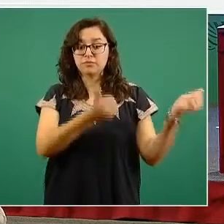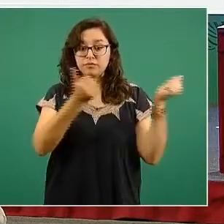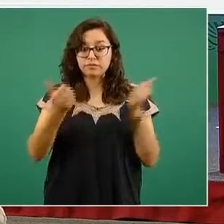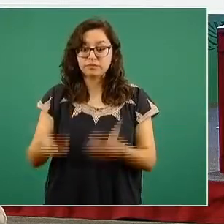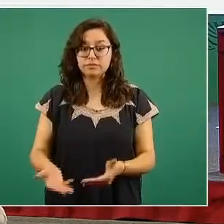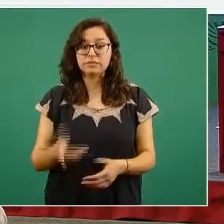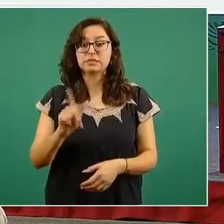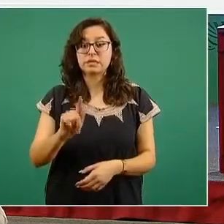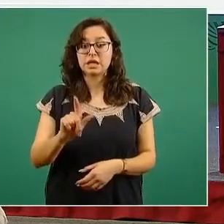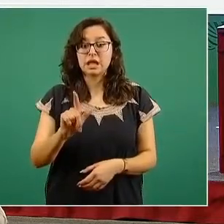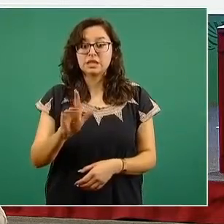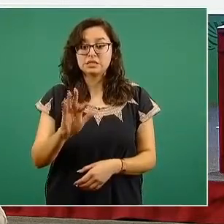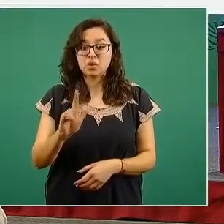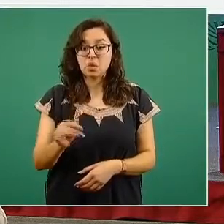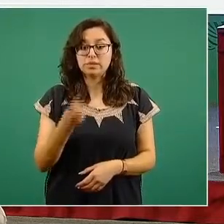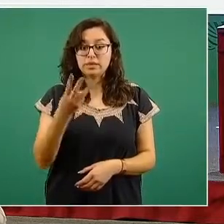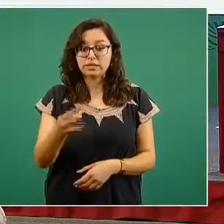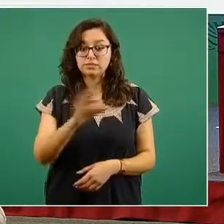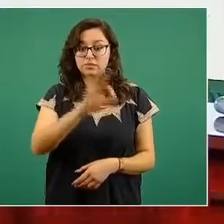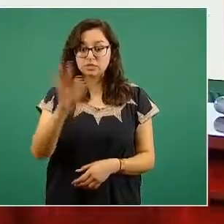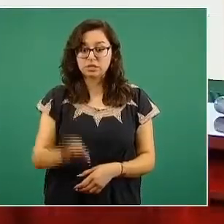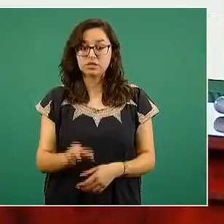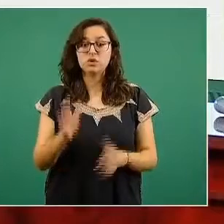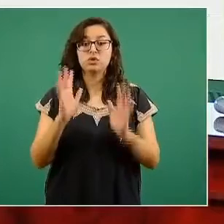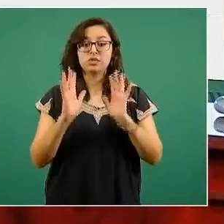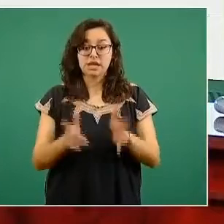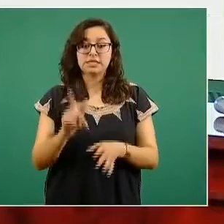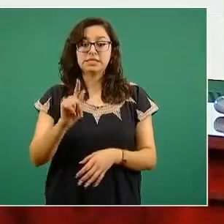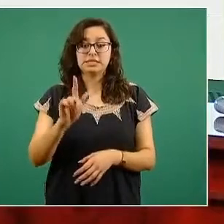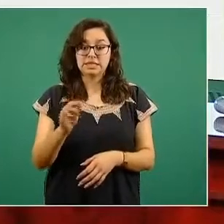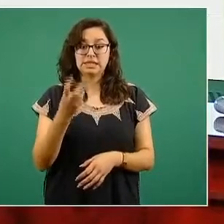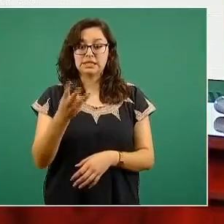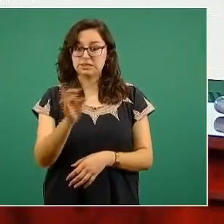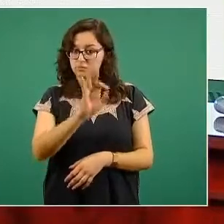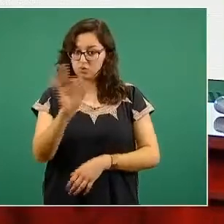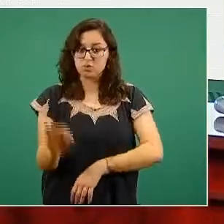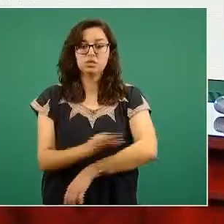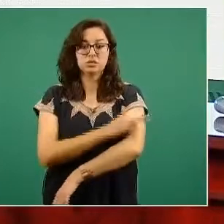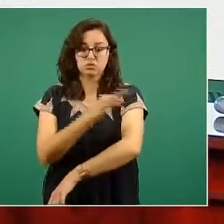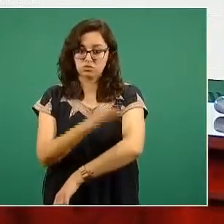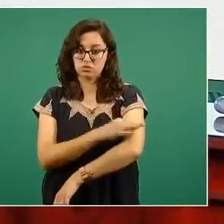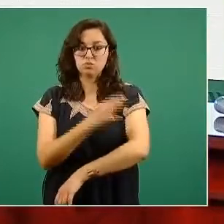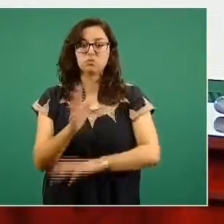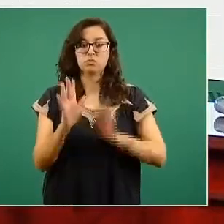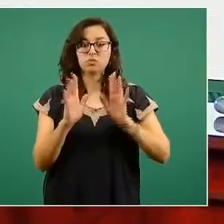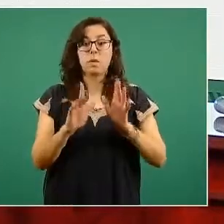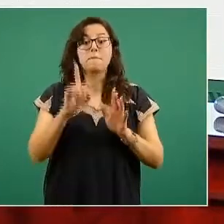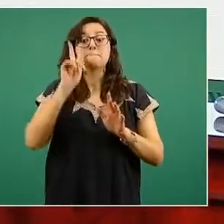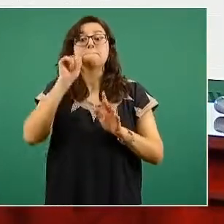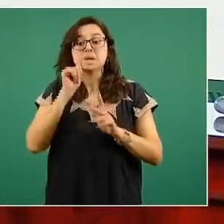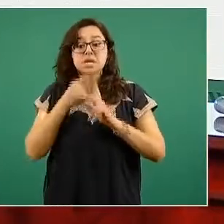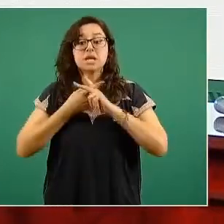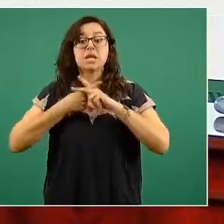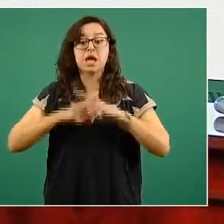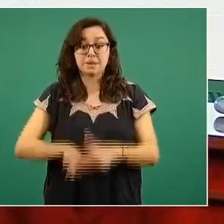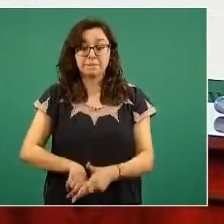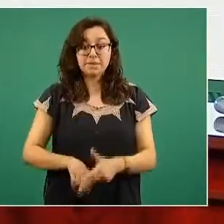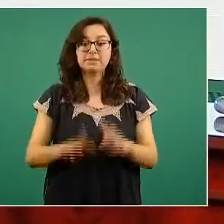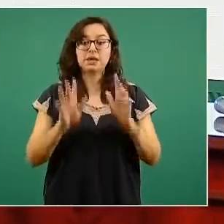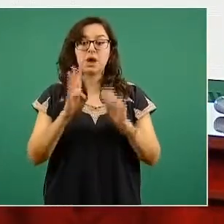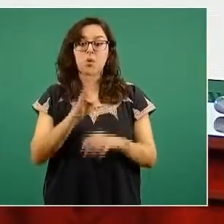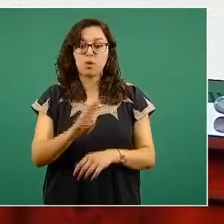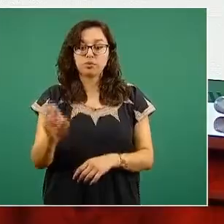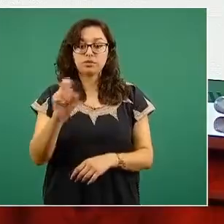2021, 73% ha sido utilizada. Queda este remanente y mañana empezará ya el paquete grande